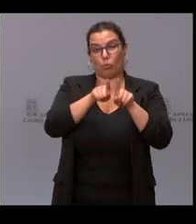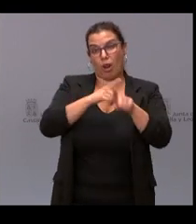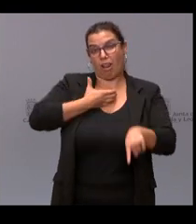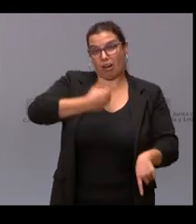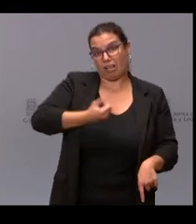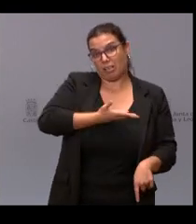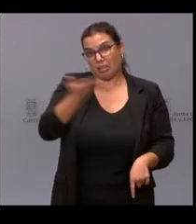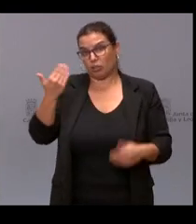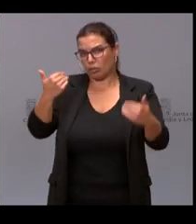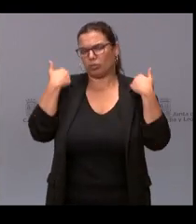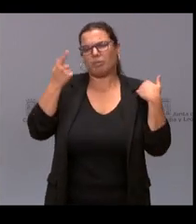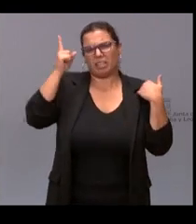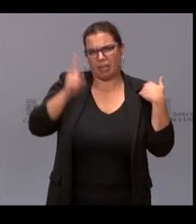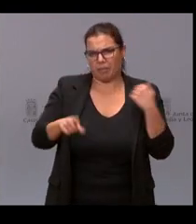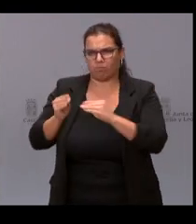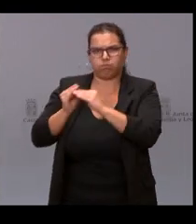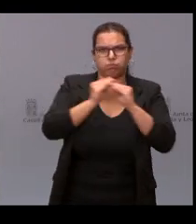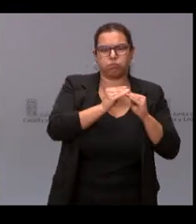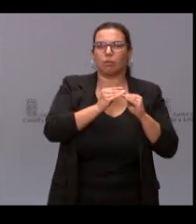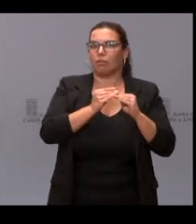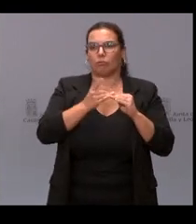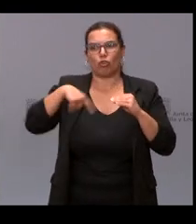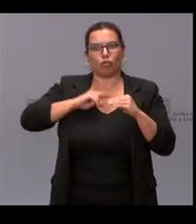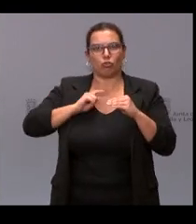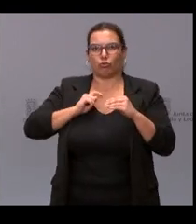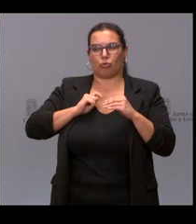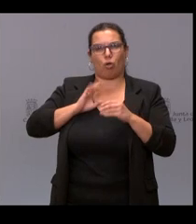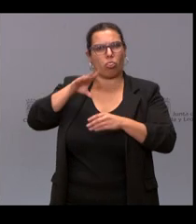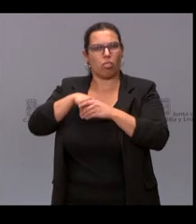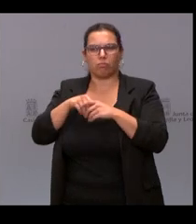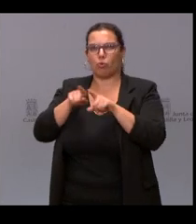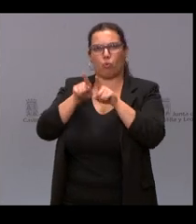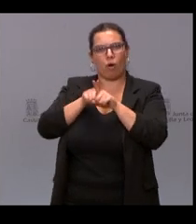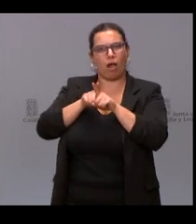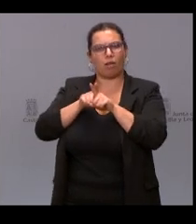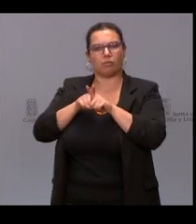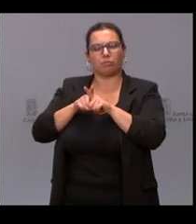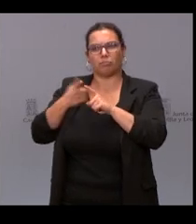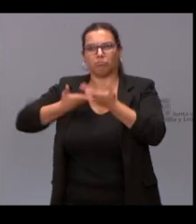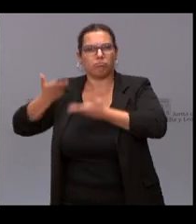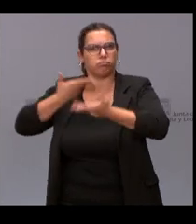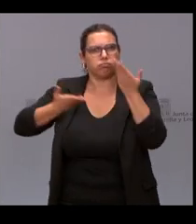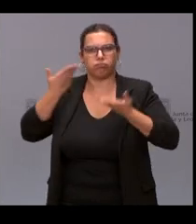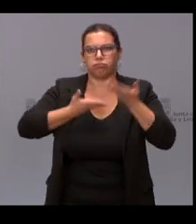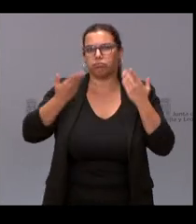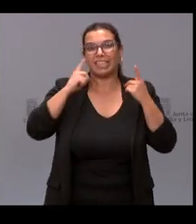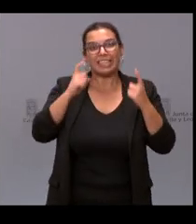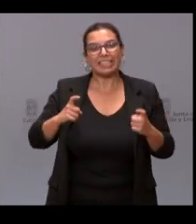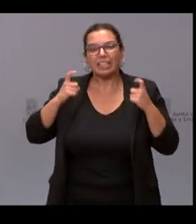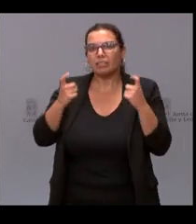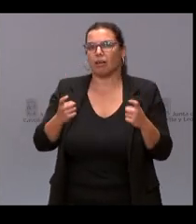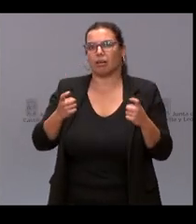seguro que van a hacerlo también. Es un agente más de Innovat, va a ser un agente más de Innovat. Va a intentar